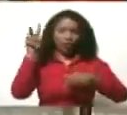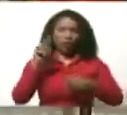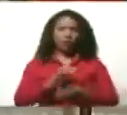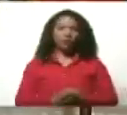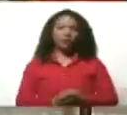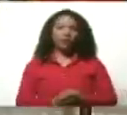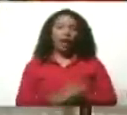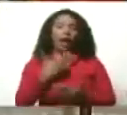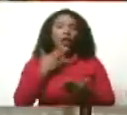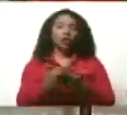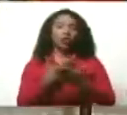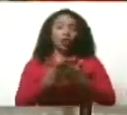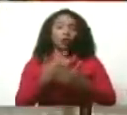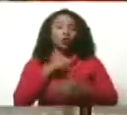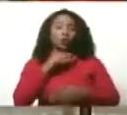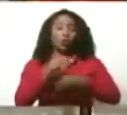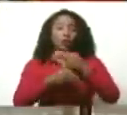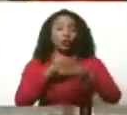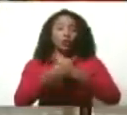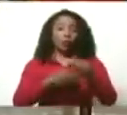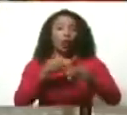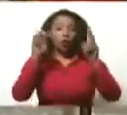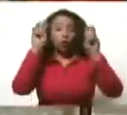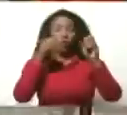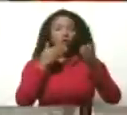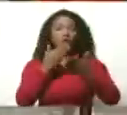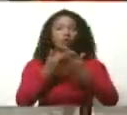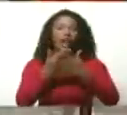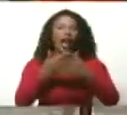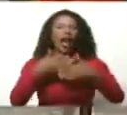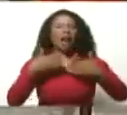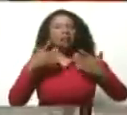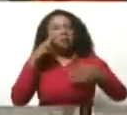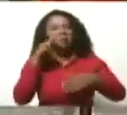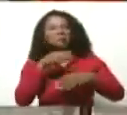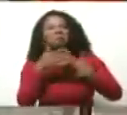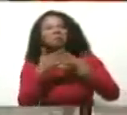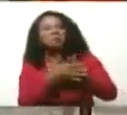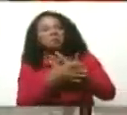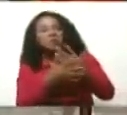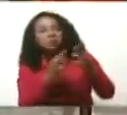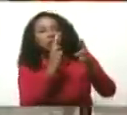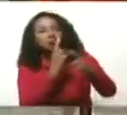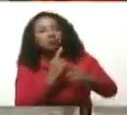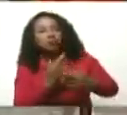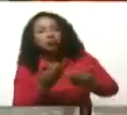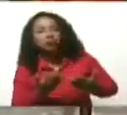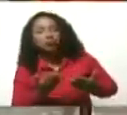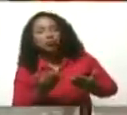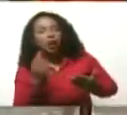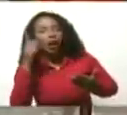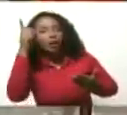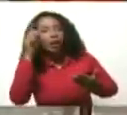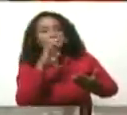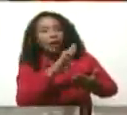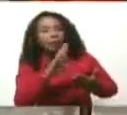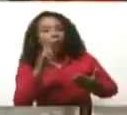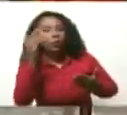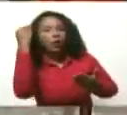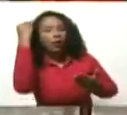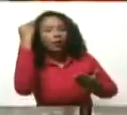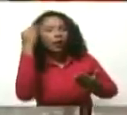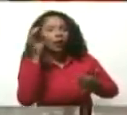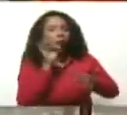a las solicitudes que hemos hecho, bueno, vamos a hacer nuevas solicitudes, a ver qué nos responde la República de